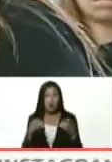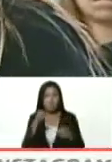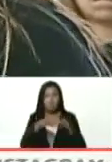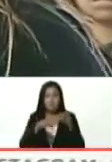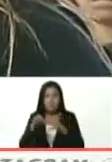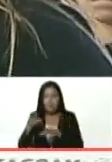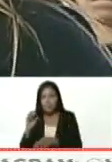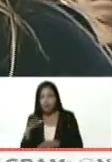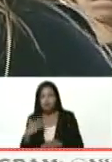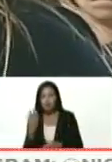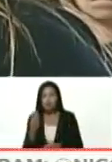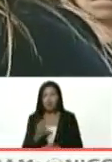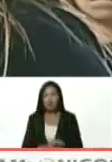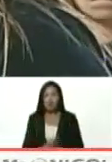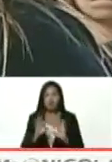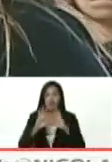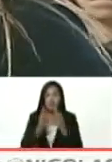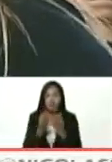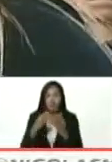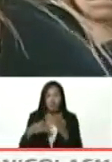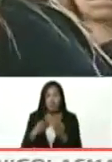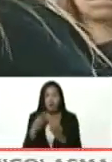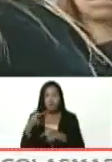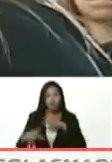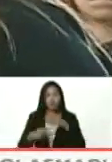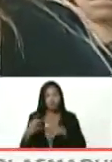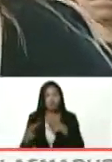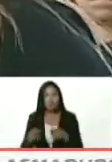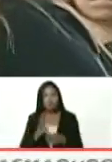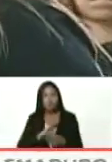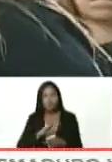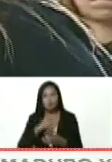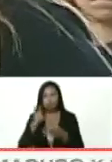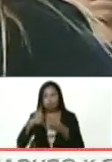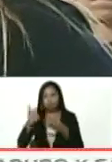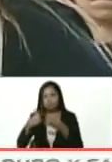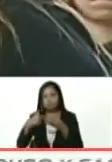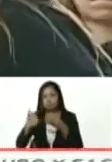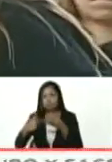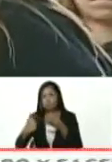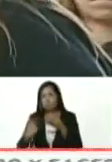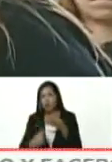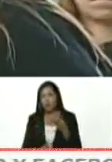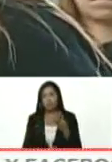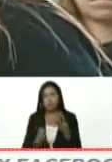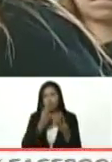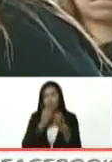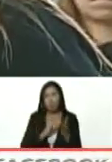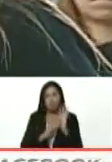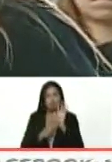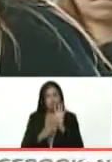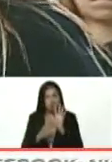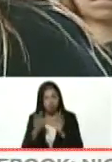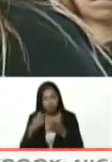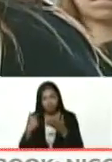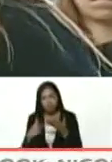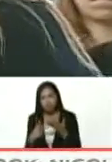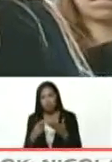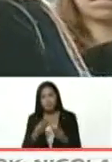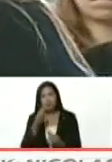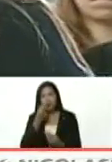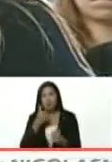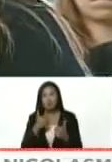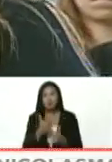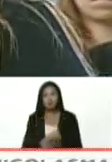aliñopónicos, donde las familias puedan producir el cilantro, el ají, el pimentón que necesitan para sus